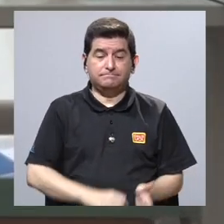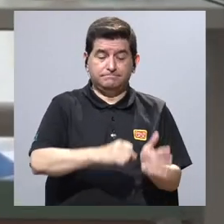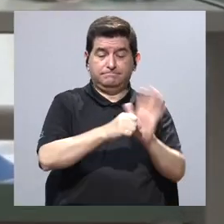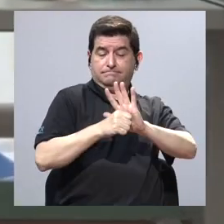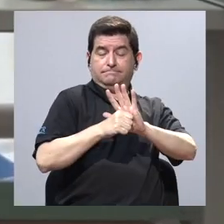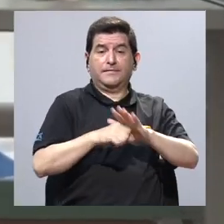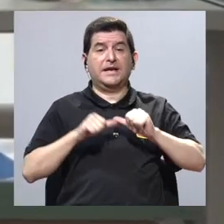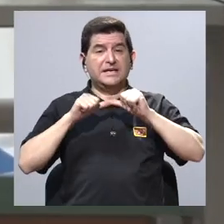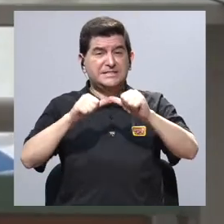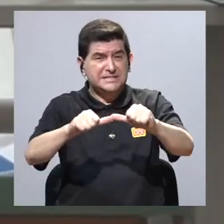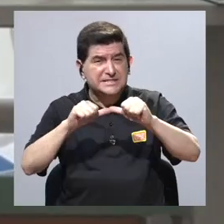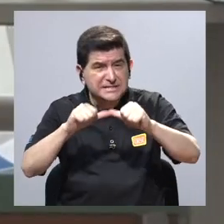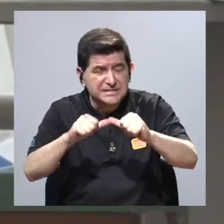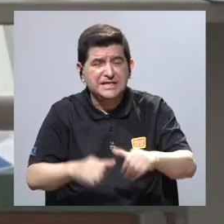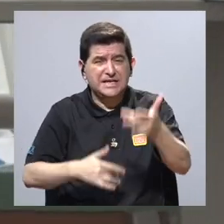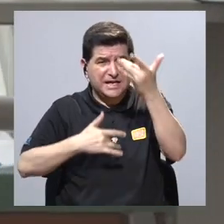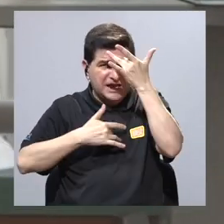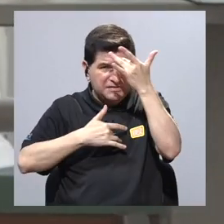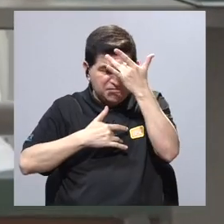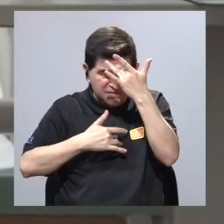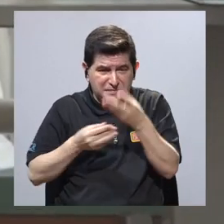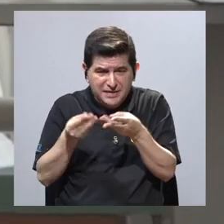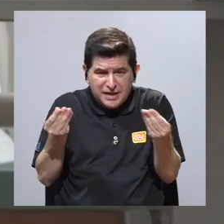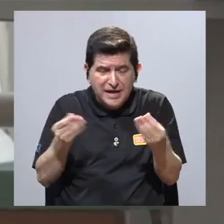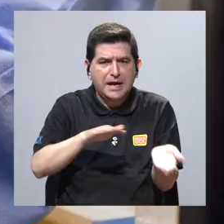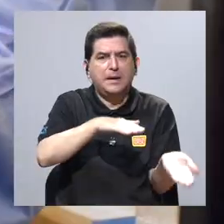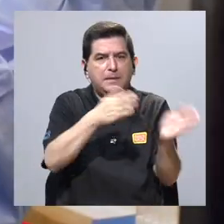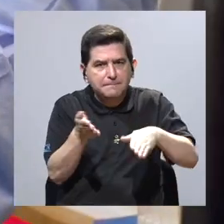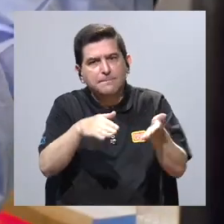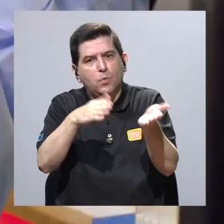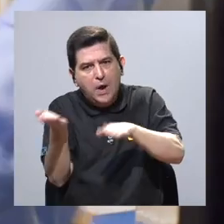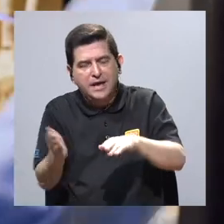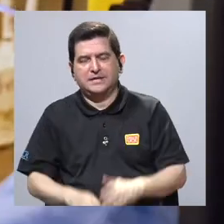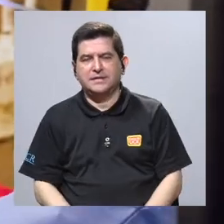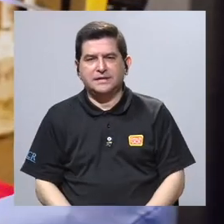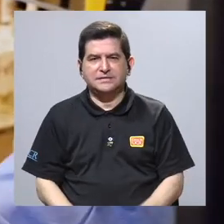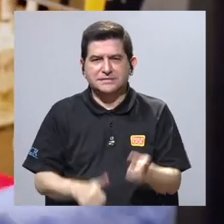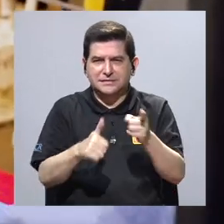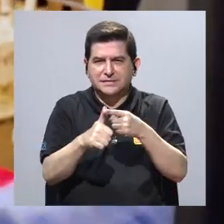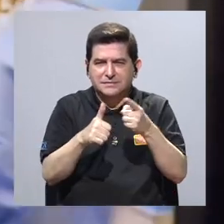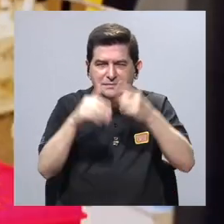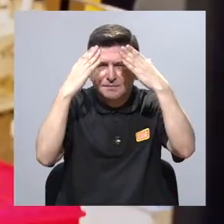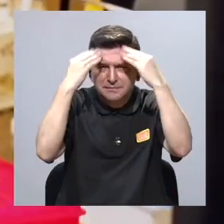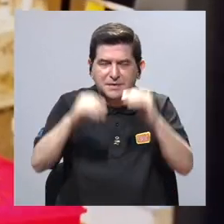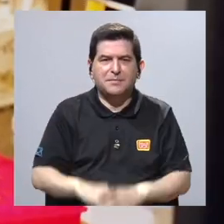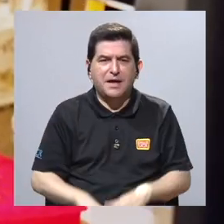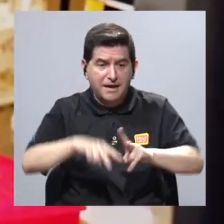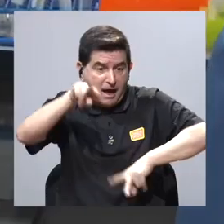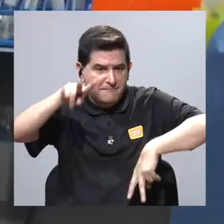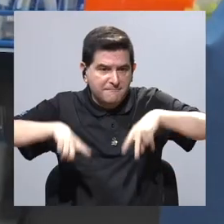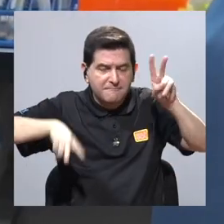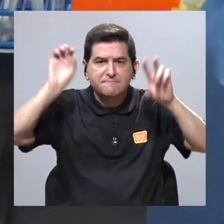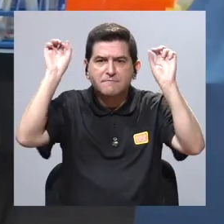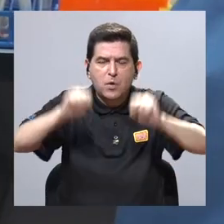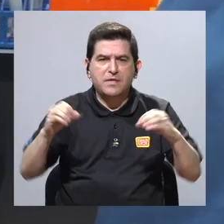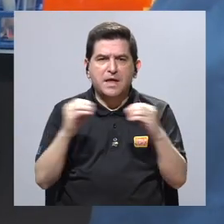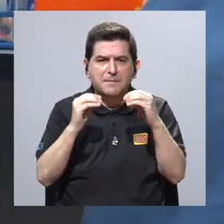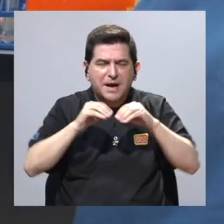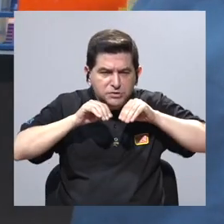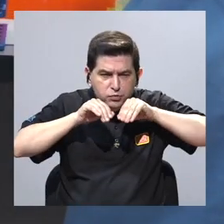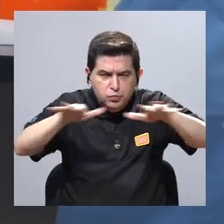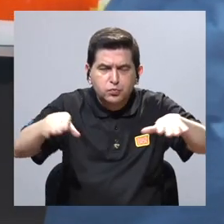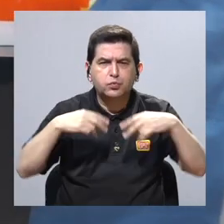la COVID-19 sigue causando enfermedad y muerte. Datos preliminares muestran que hay variantes que pueden ser